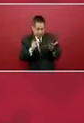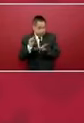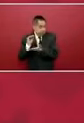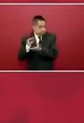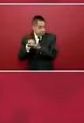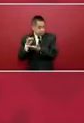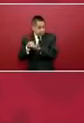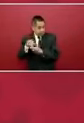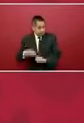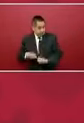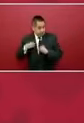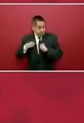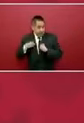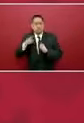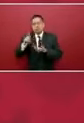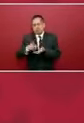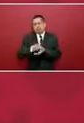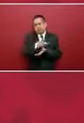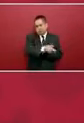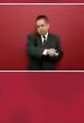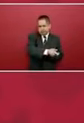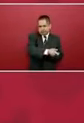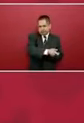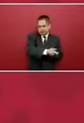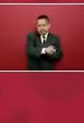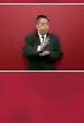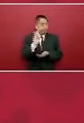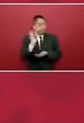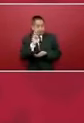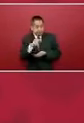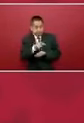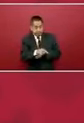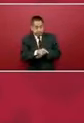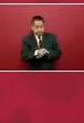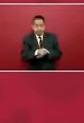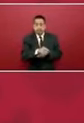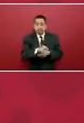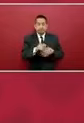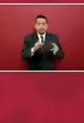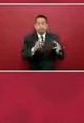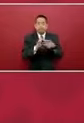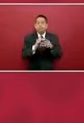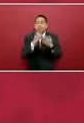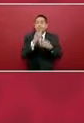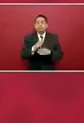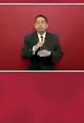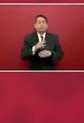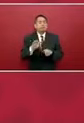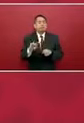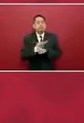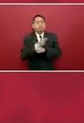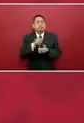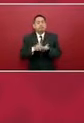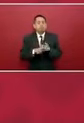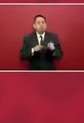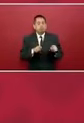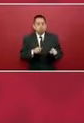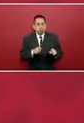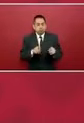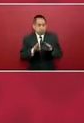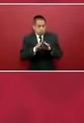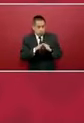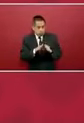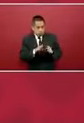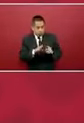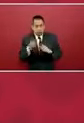a personas que están vivas. Los que ya tienen la bancarización, de lo que se trata es que no se muevan todos